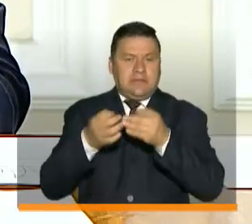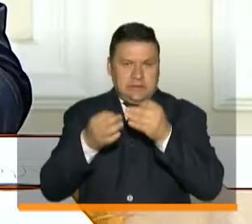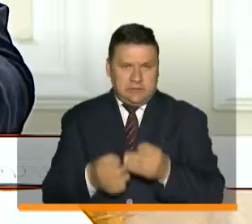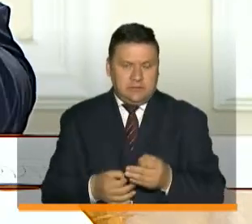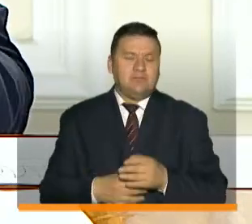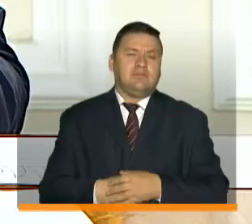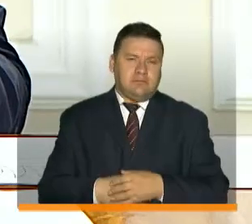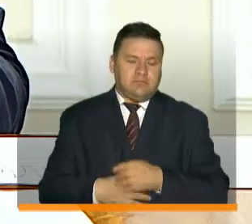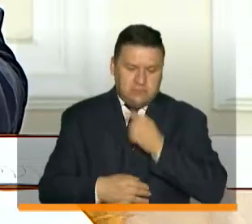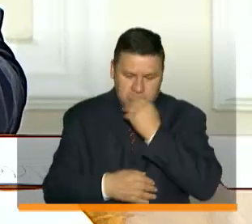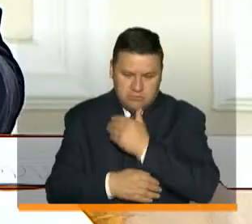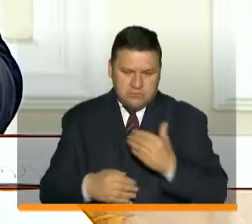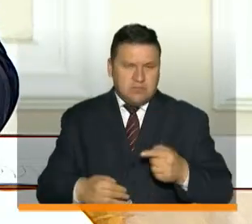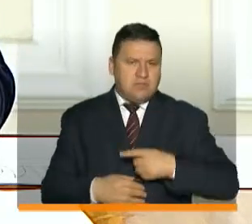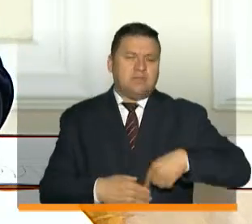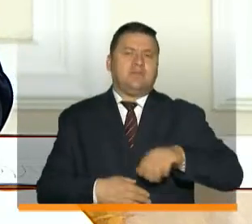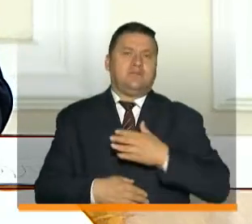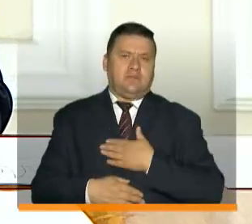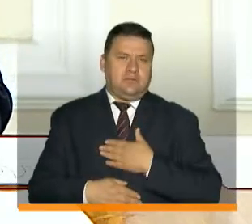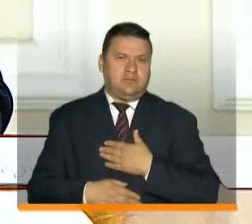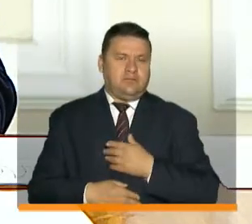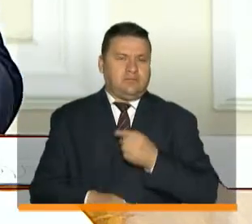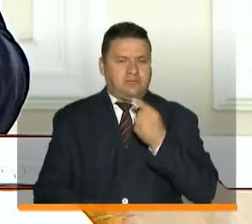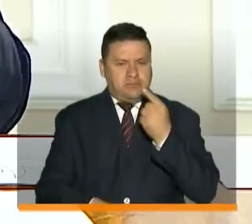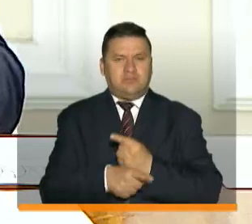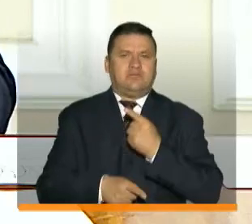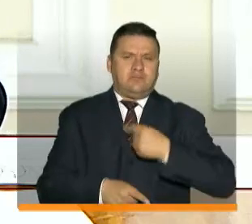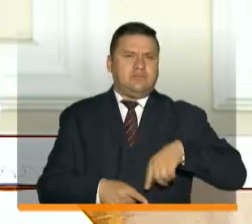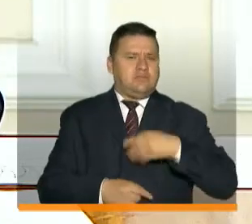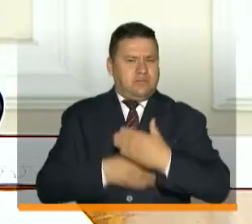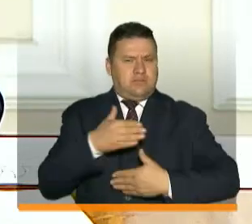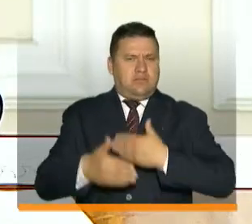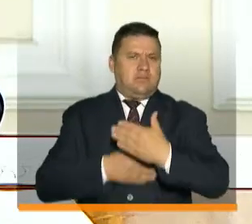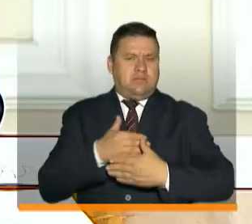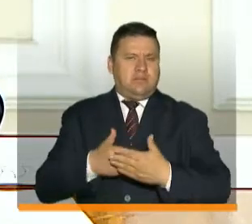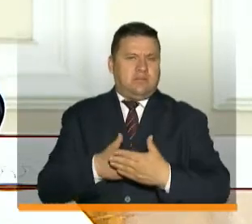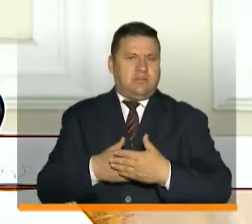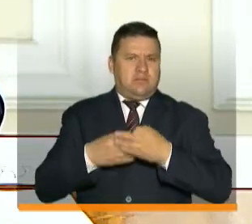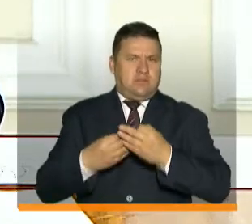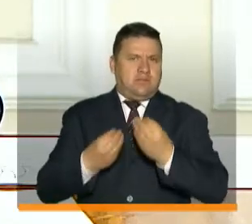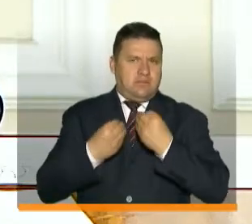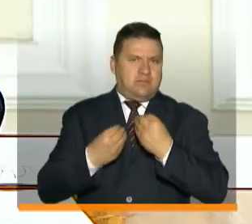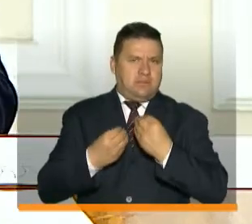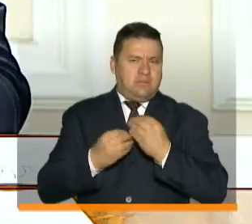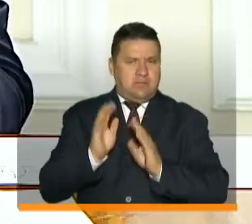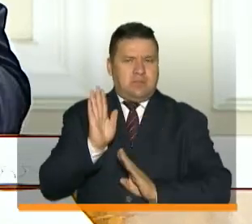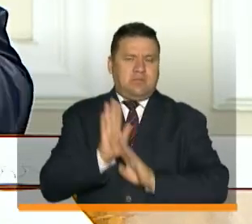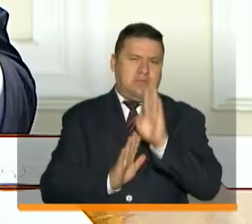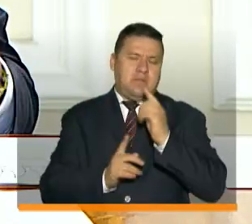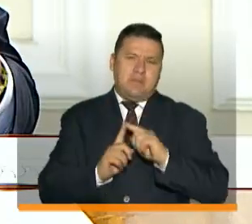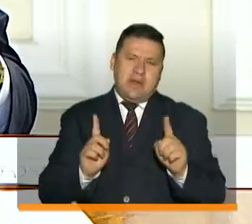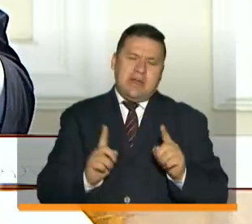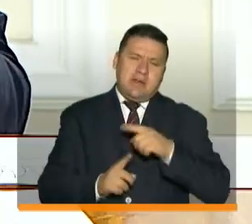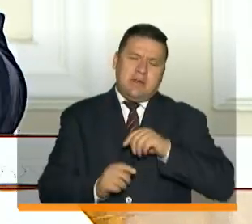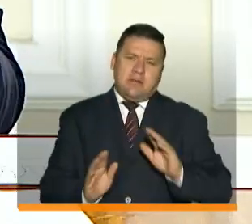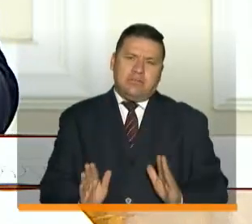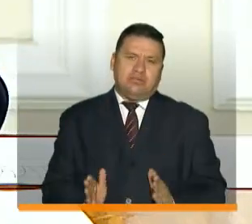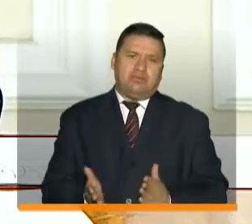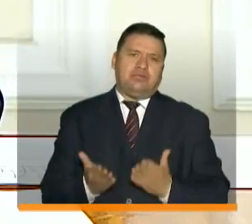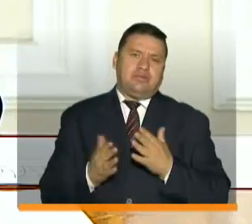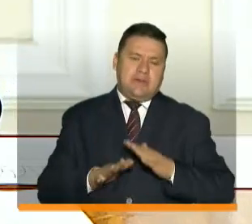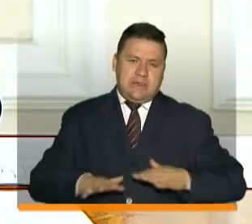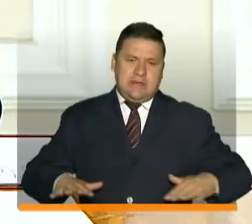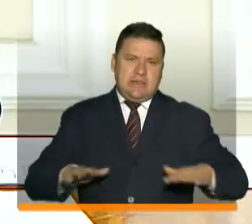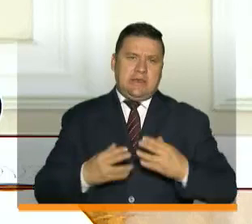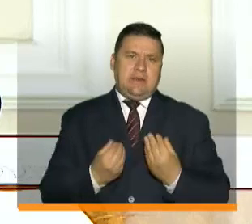que le dé a los niños también la certeza de que van a seguir avanzando en su formación de manera exitosa, pero que también van a recuperar